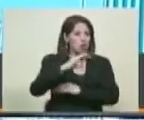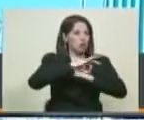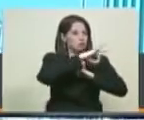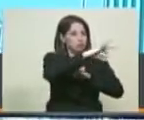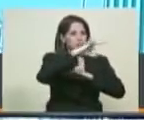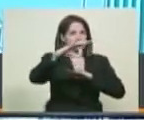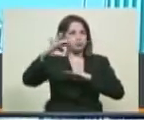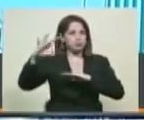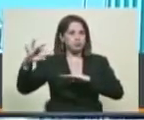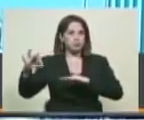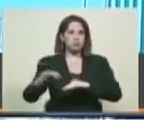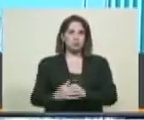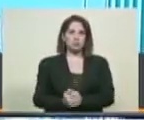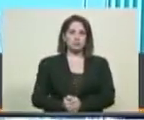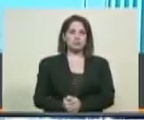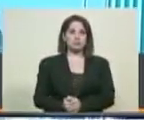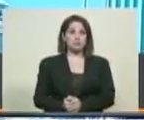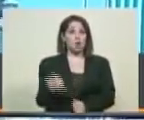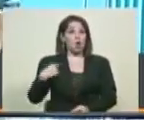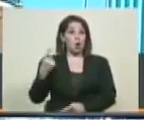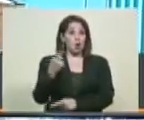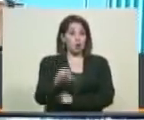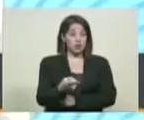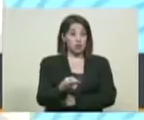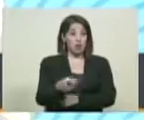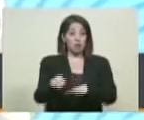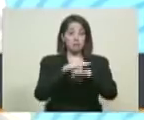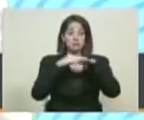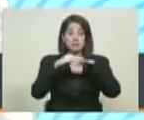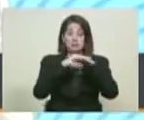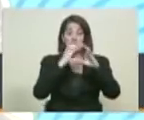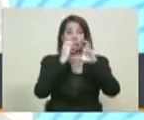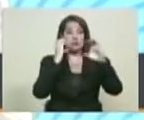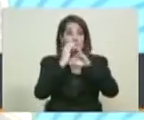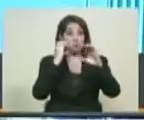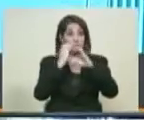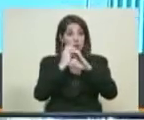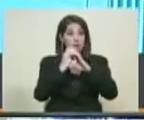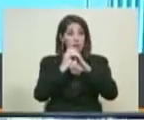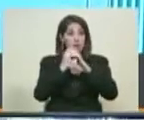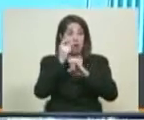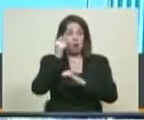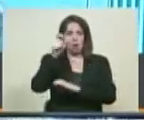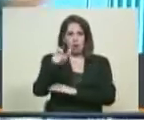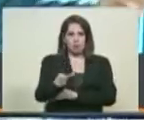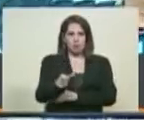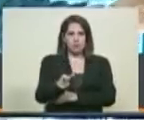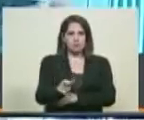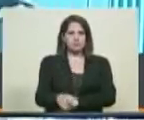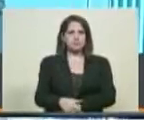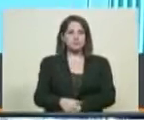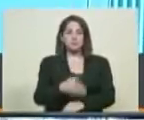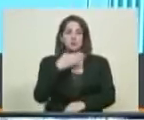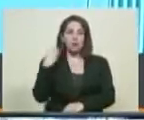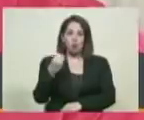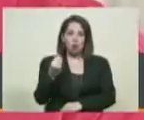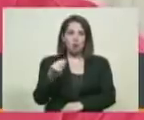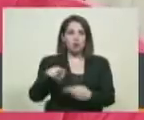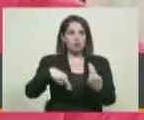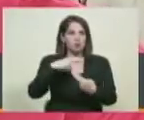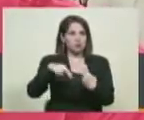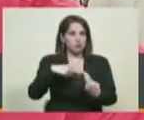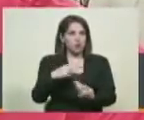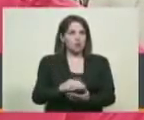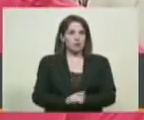Y ordeno al ministro de Transporte, Hipólito Abreu, joven